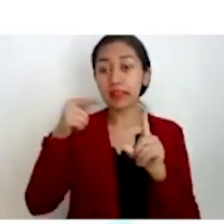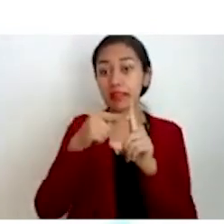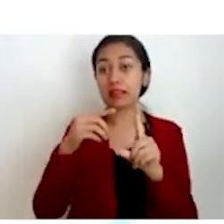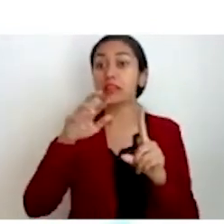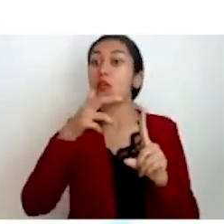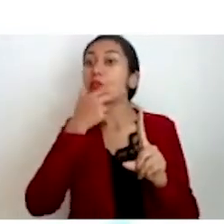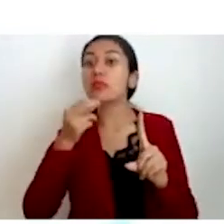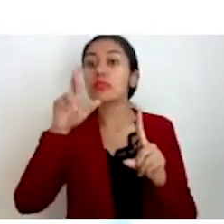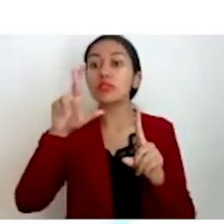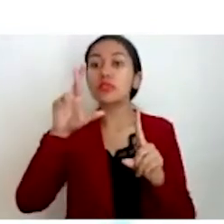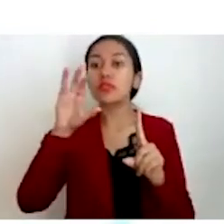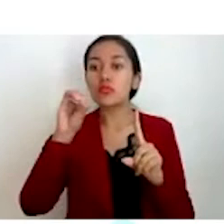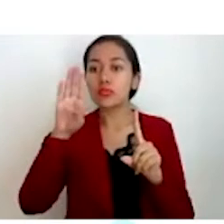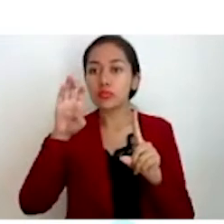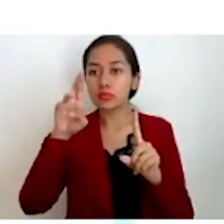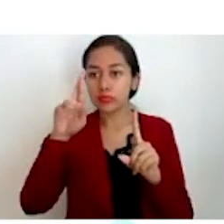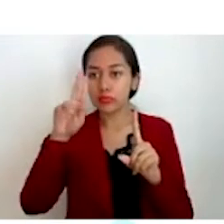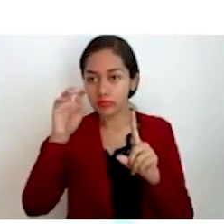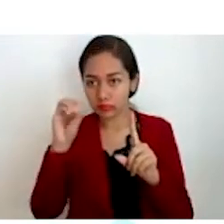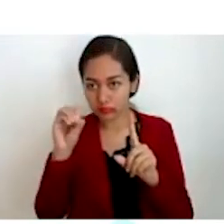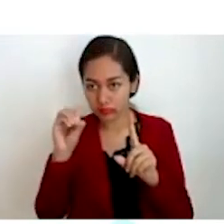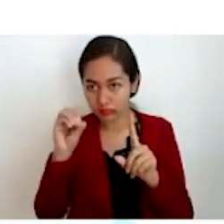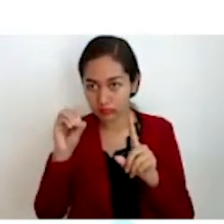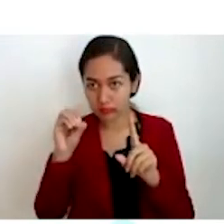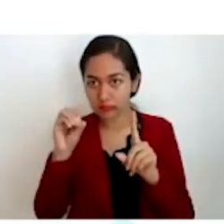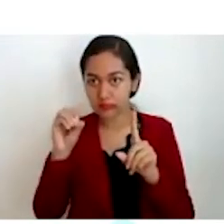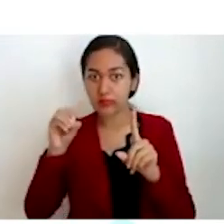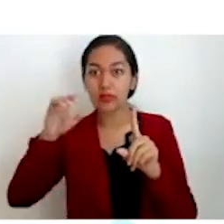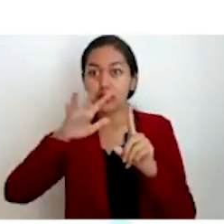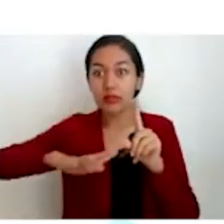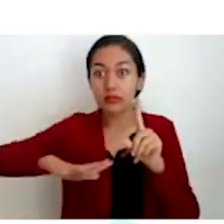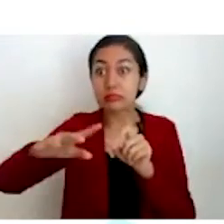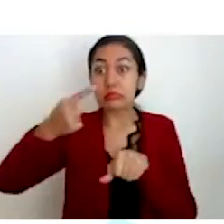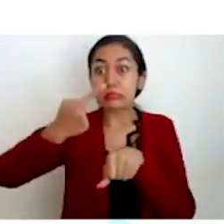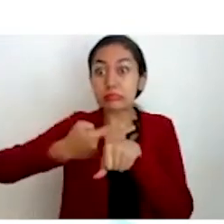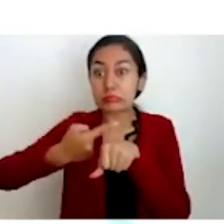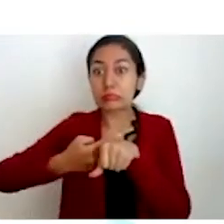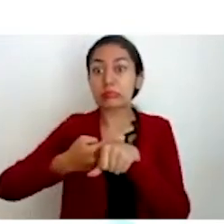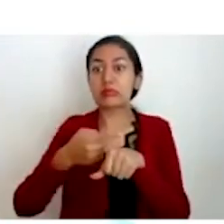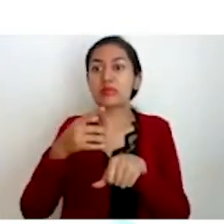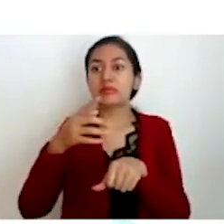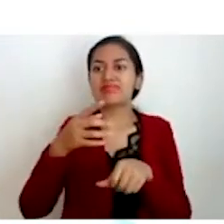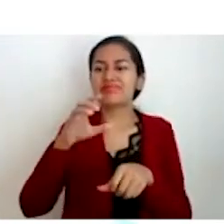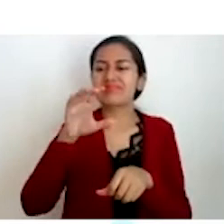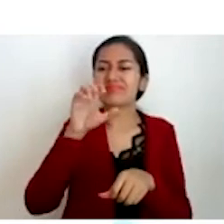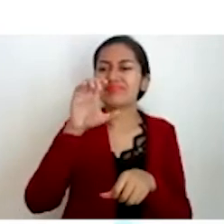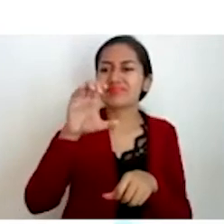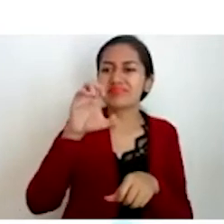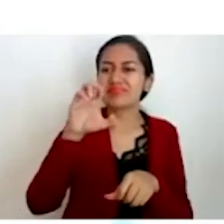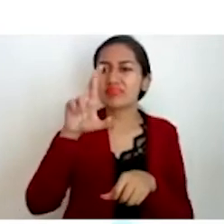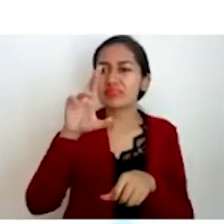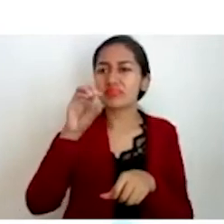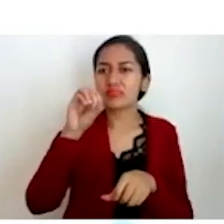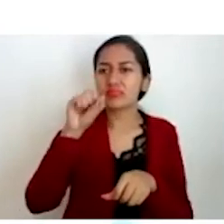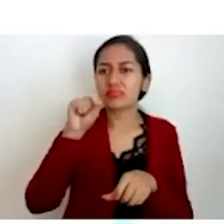se menciona solo de pasada a la oncocercosis o ceguera de los ríos, una enfermedad parasitaria que